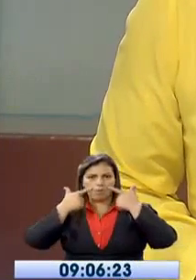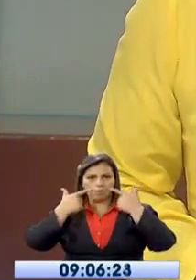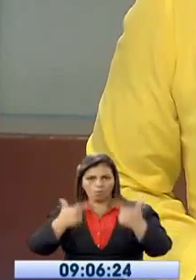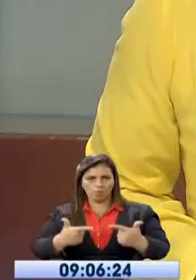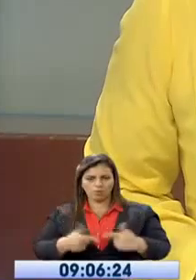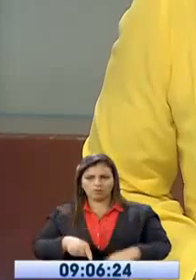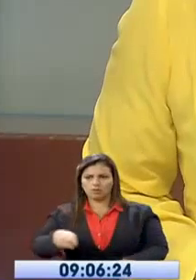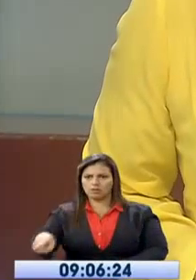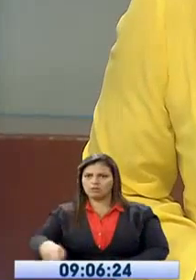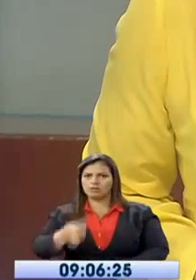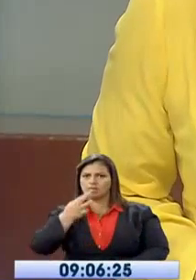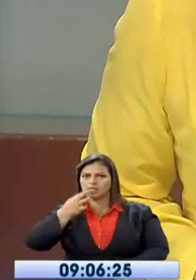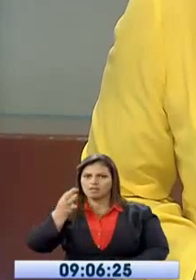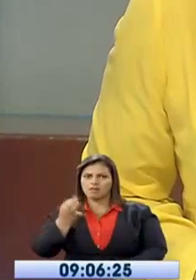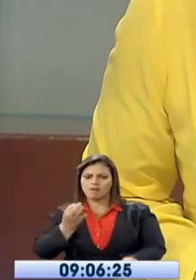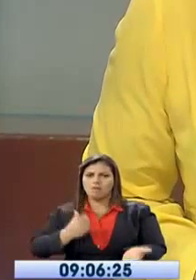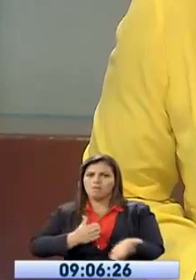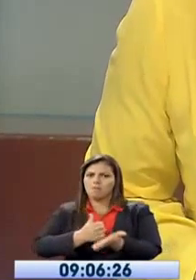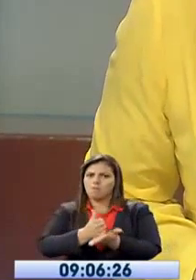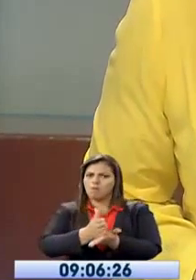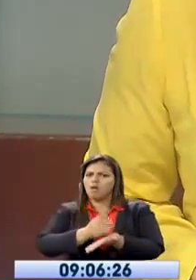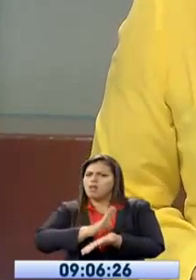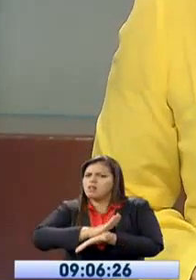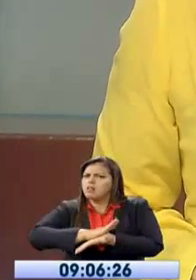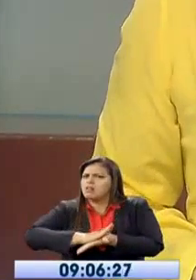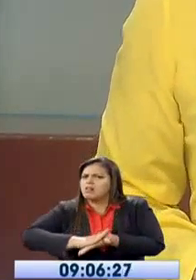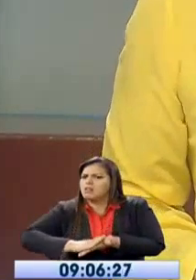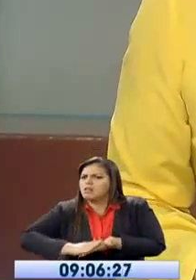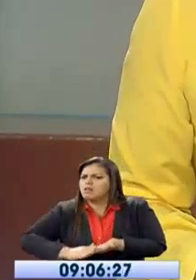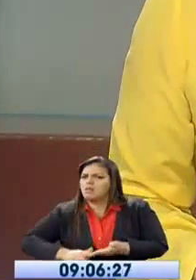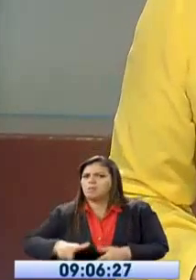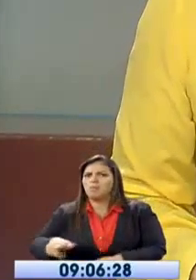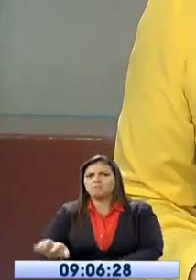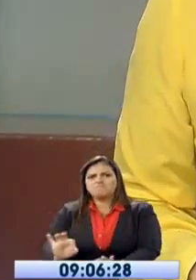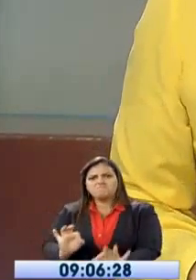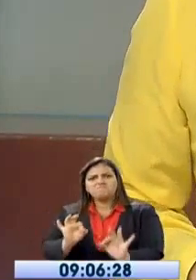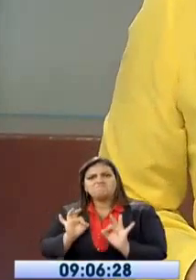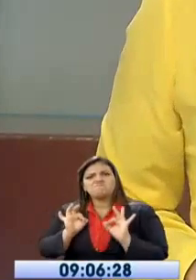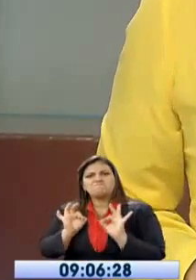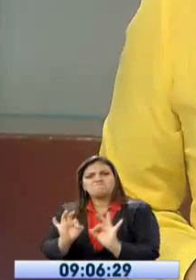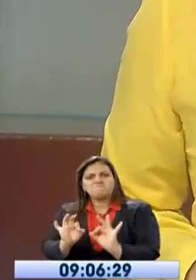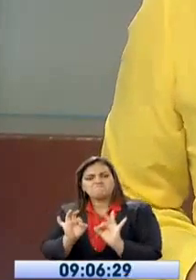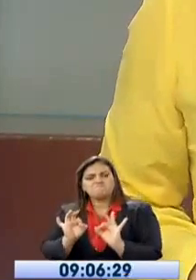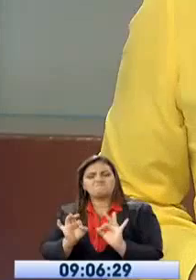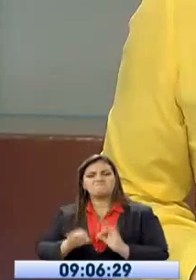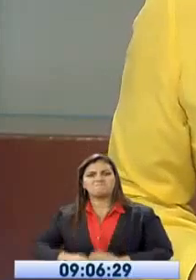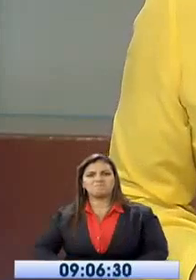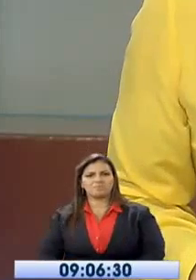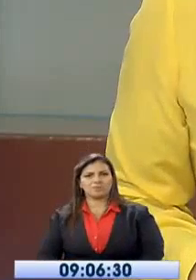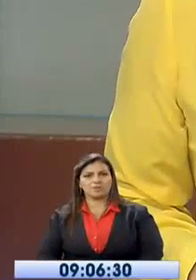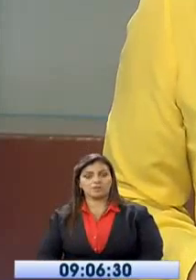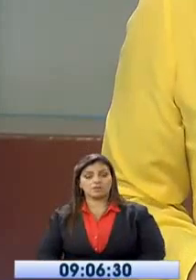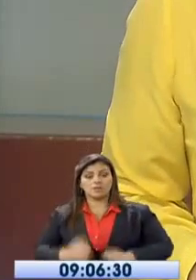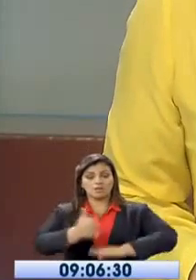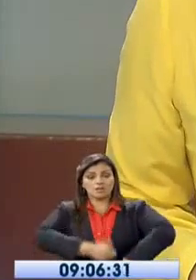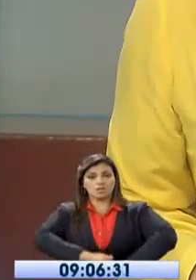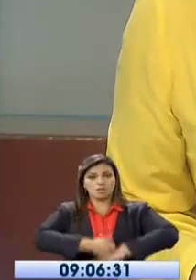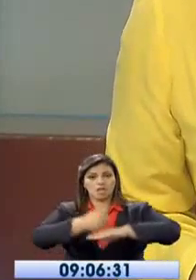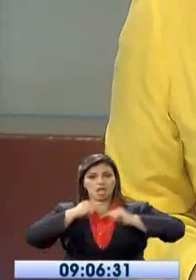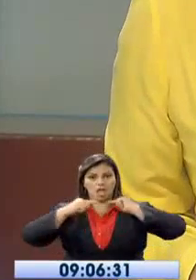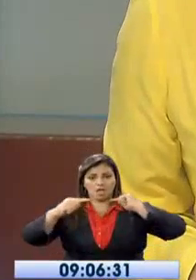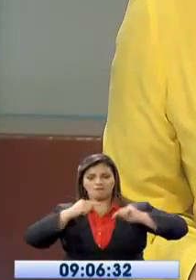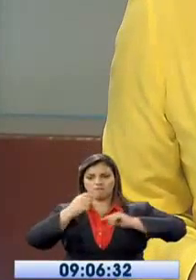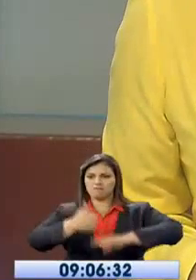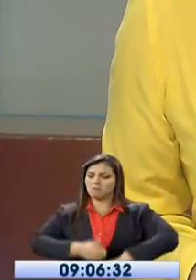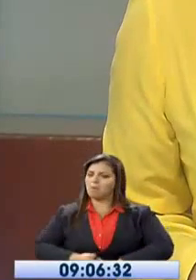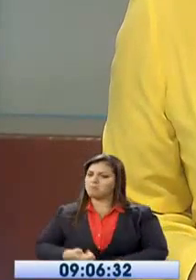demuestra su honorabilidad y honestidad a toda prueba. Esto en el desempeño de sus labores. Él encontró y devolvió